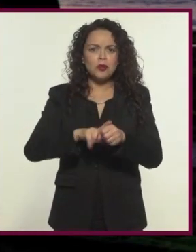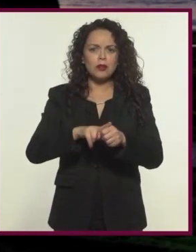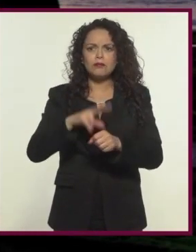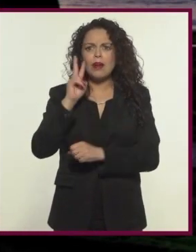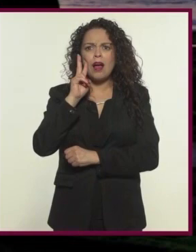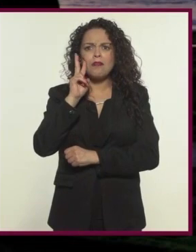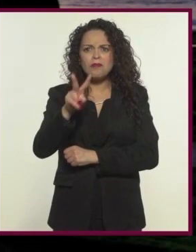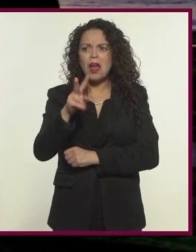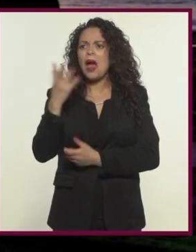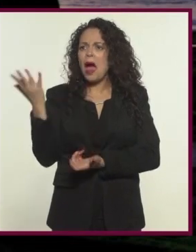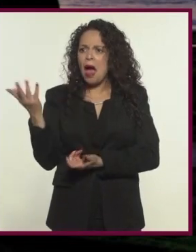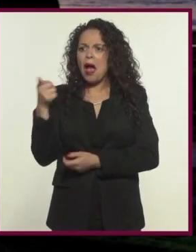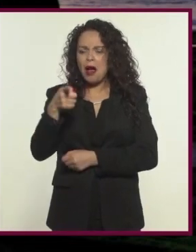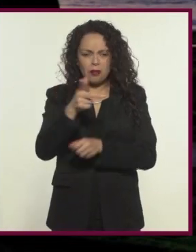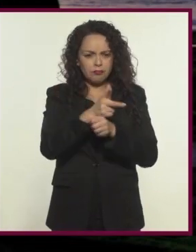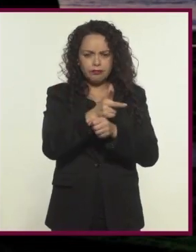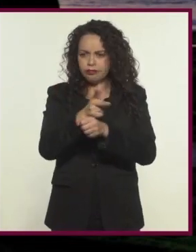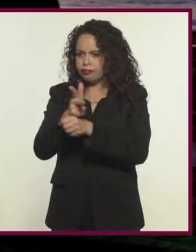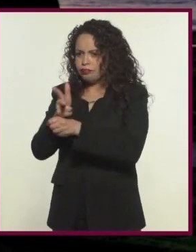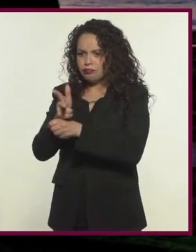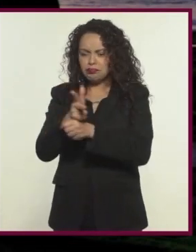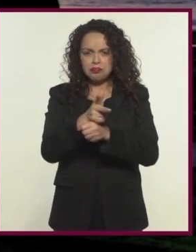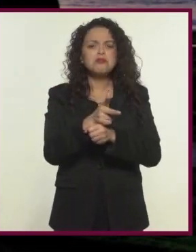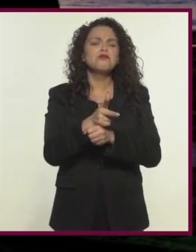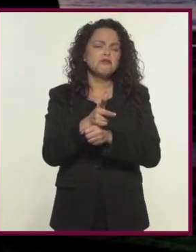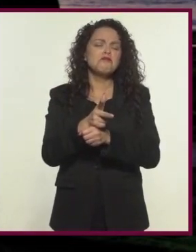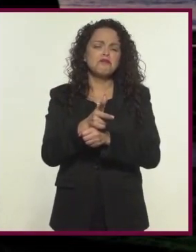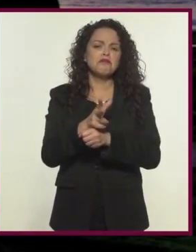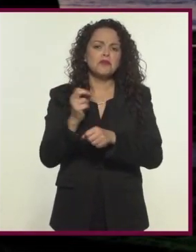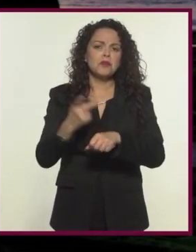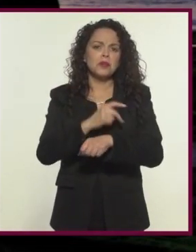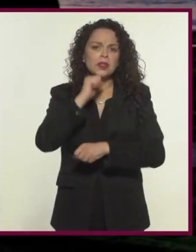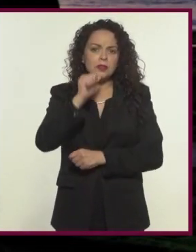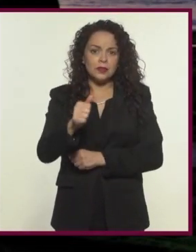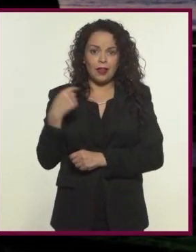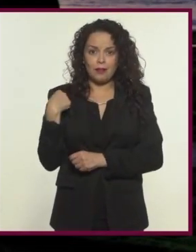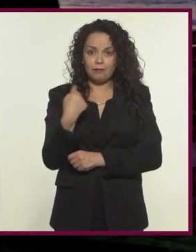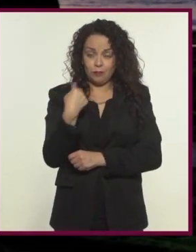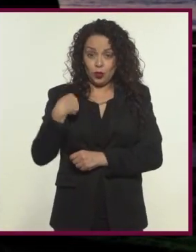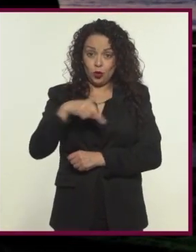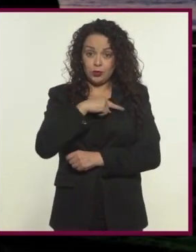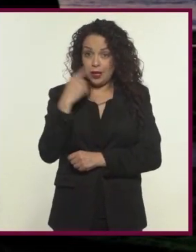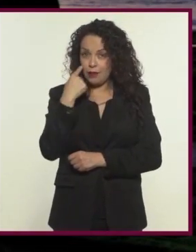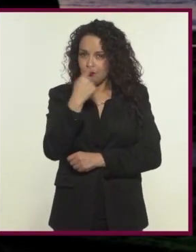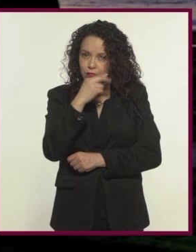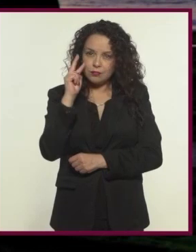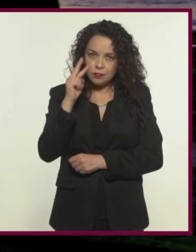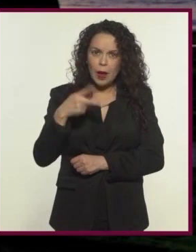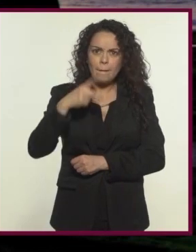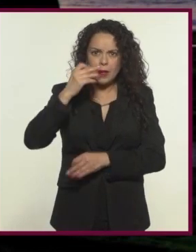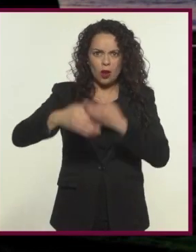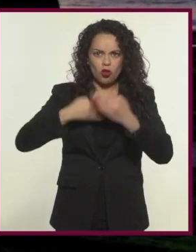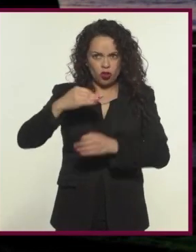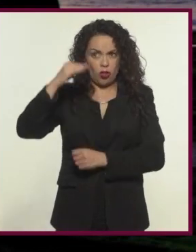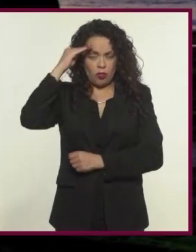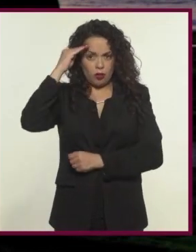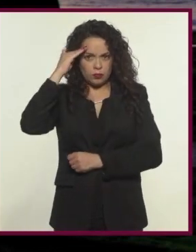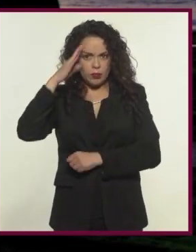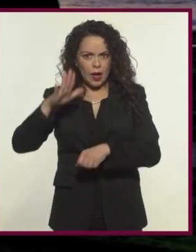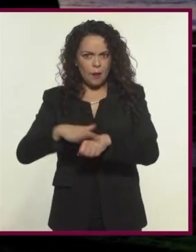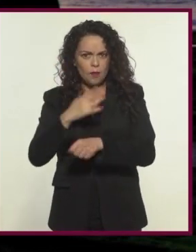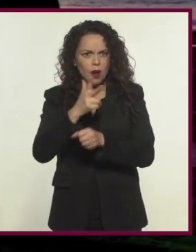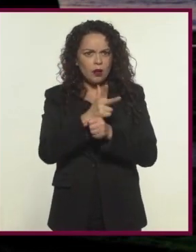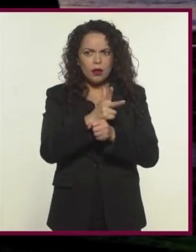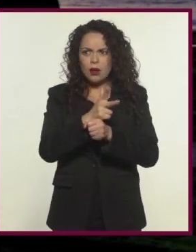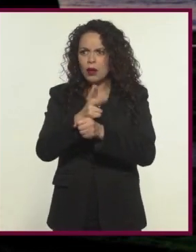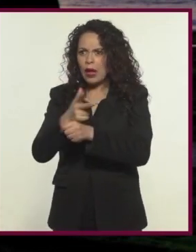normal aceptar el punto de vista que ella nos da. Finalmente termina siendo nuestros ojos. Pero les apuesto a que no todos se habían puesto a pensar en